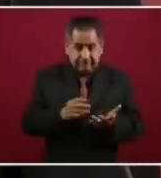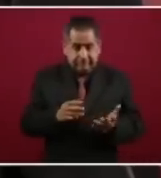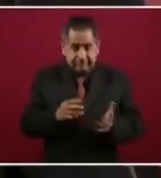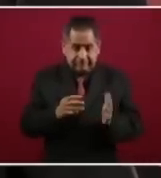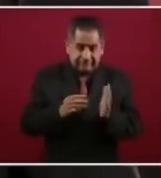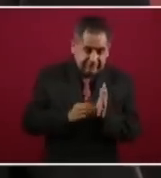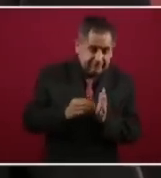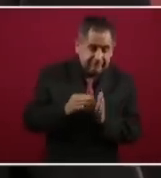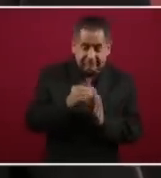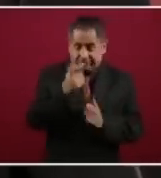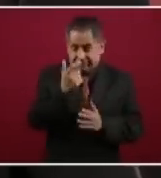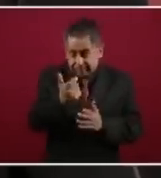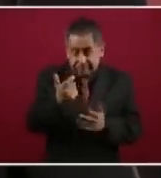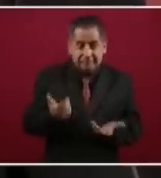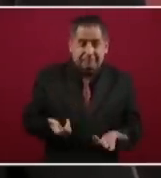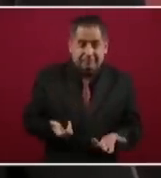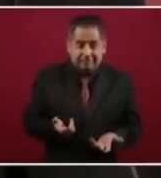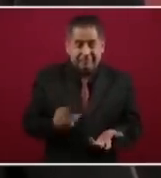millones de pesos,